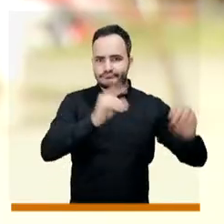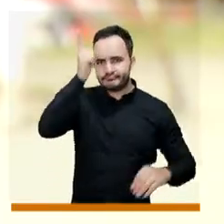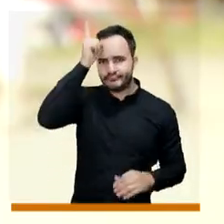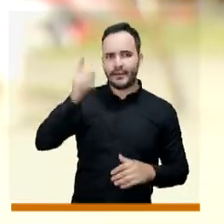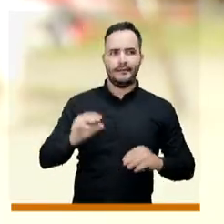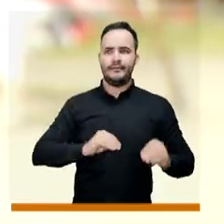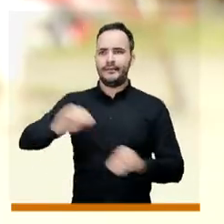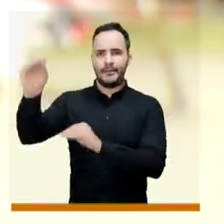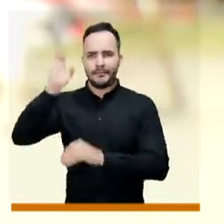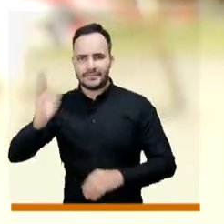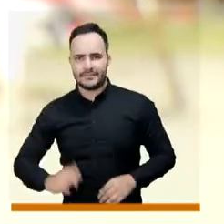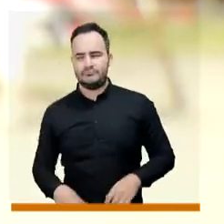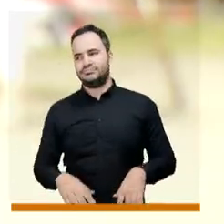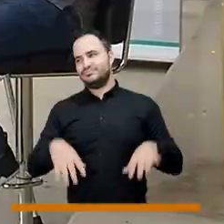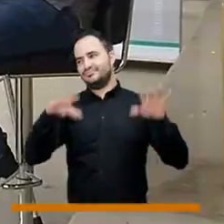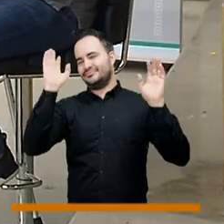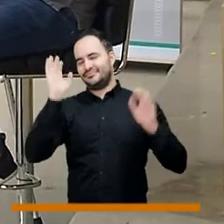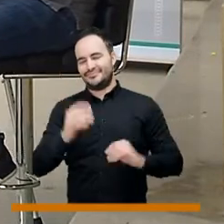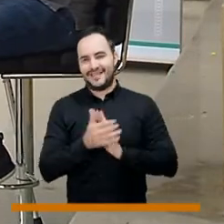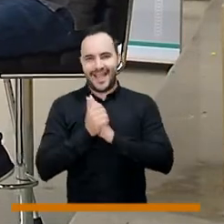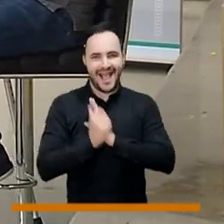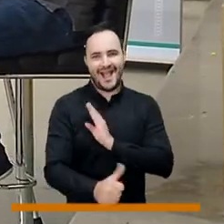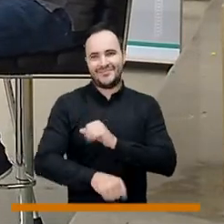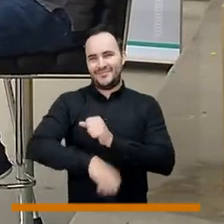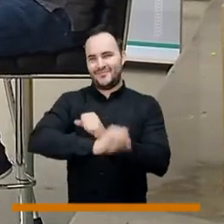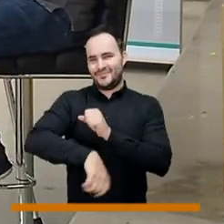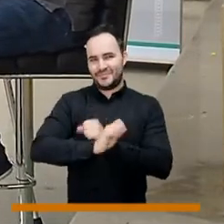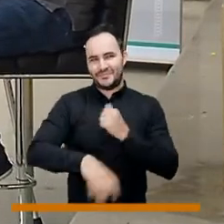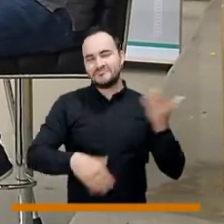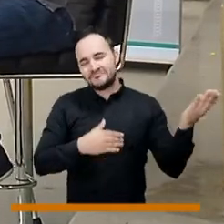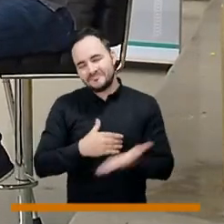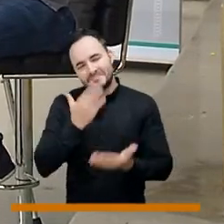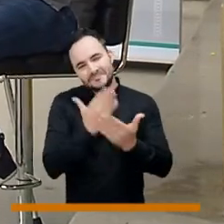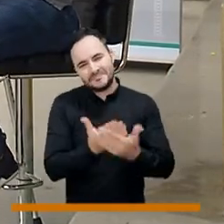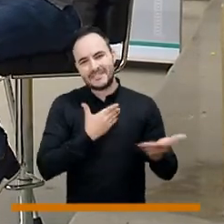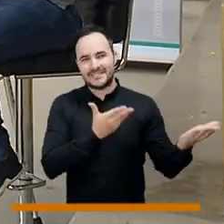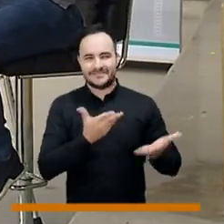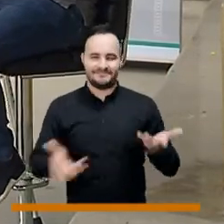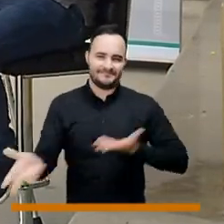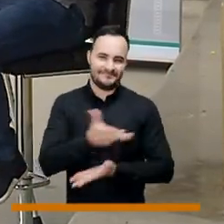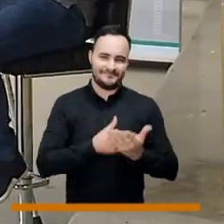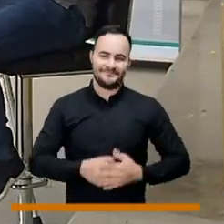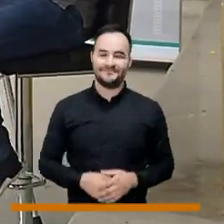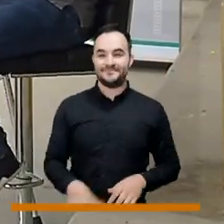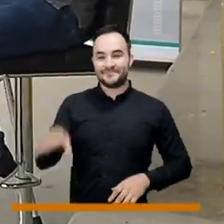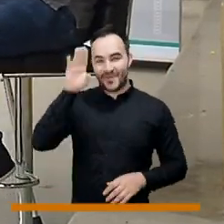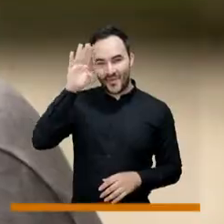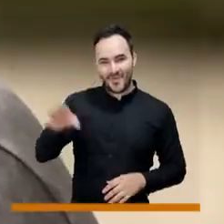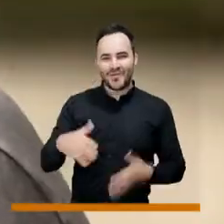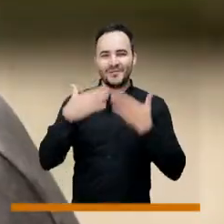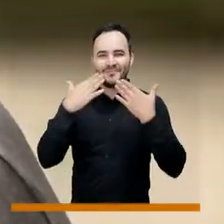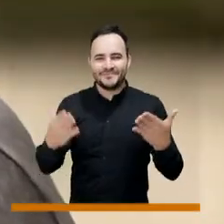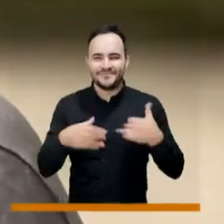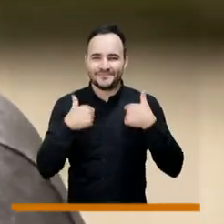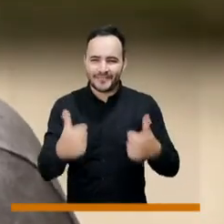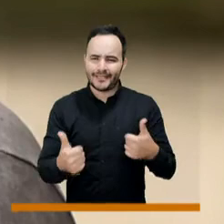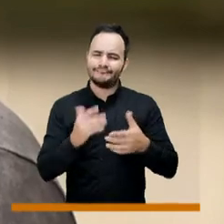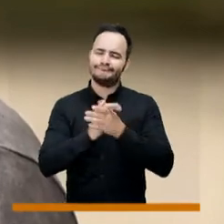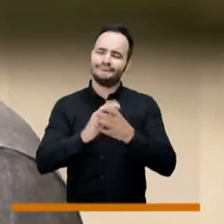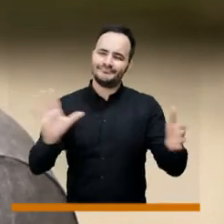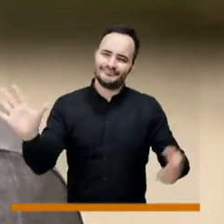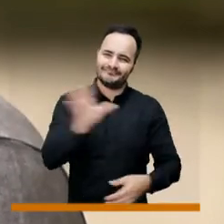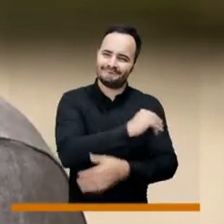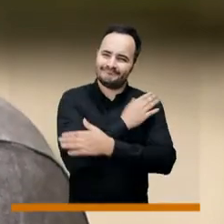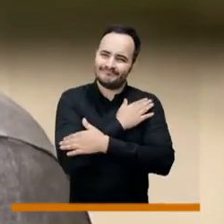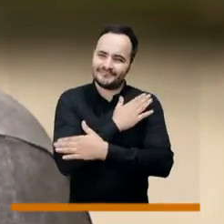un astro del fútbol. Diego, bienvenido, gracias por acompañarnos, por estar con nosotros aquí en De Frente a la Gente. Hola, ¿cómo están? A ustedes